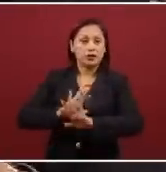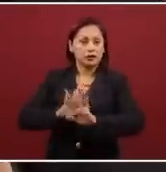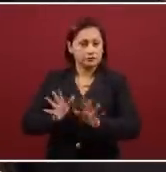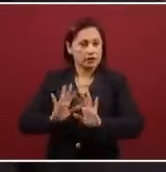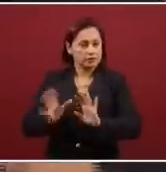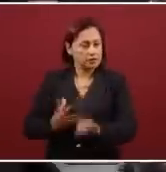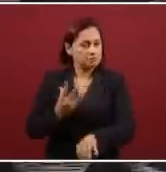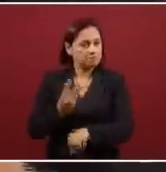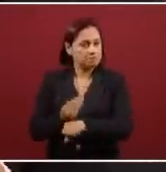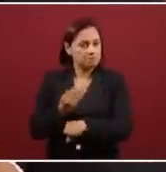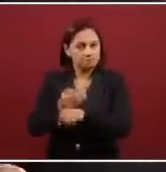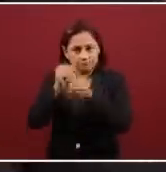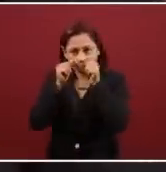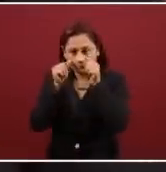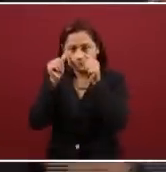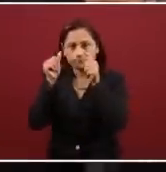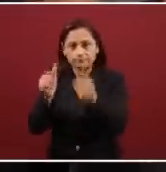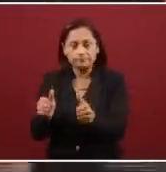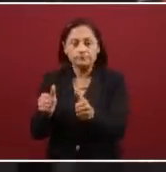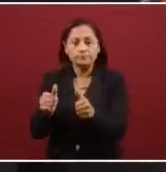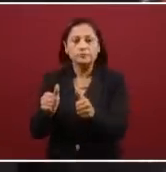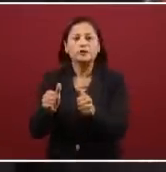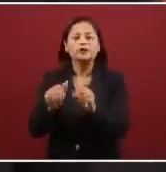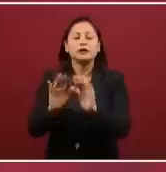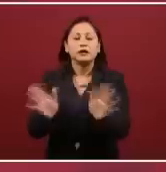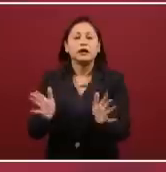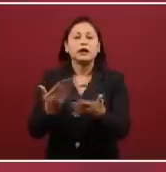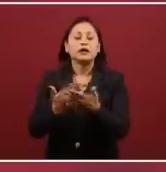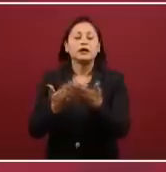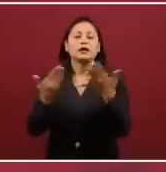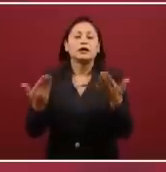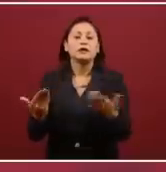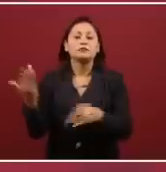está remodelando el aeropuerto actual